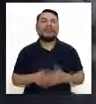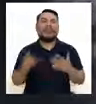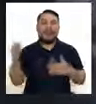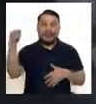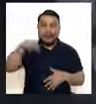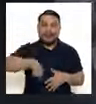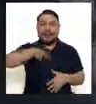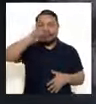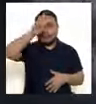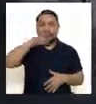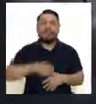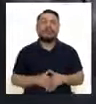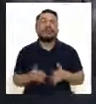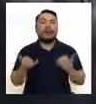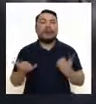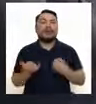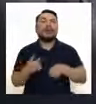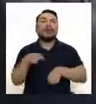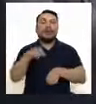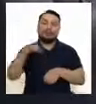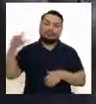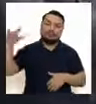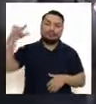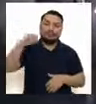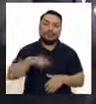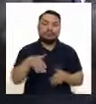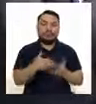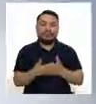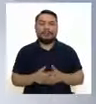llegaba al Perú en esta jornada